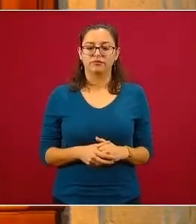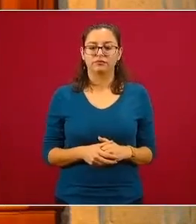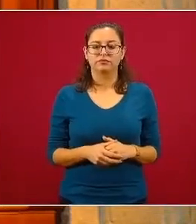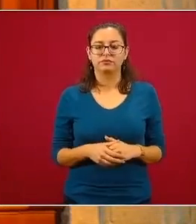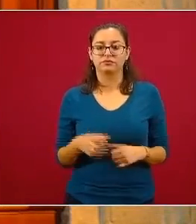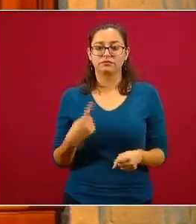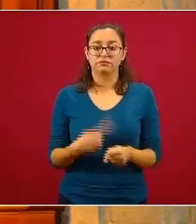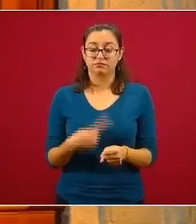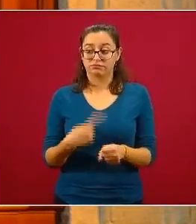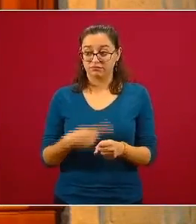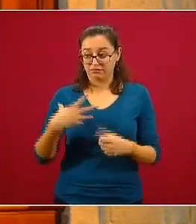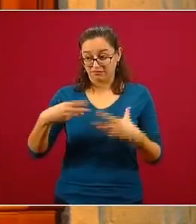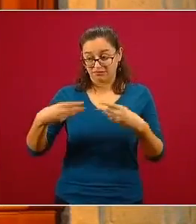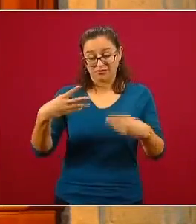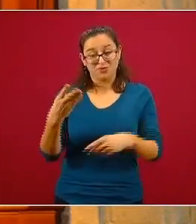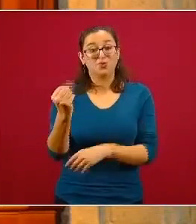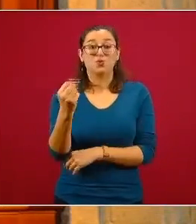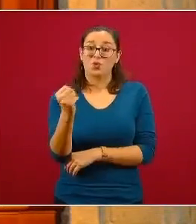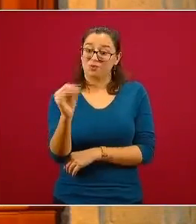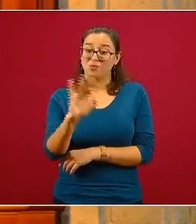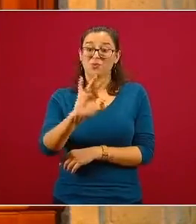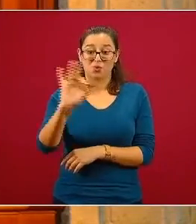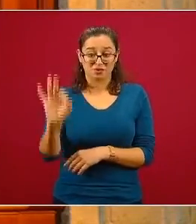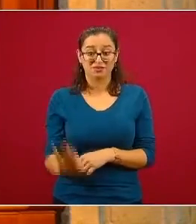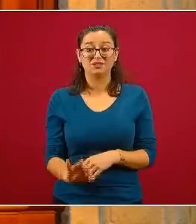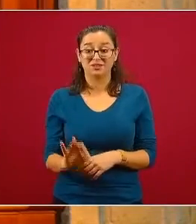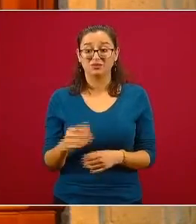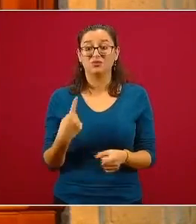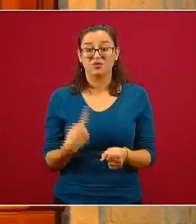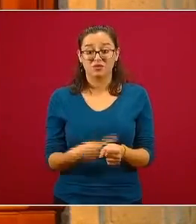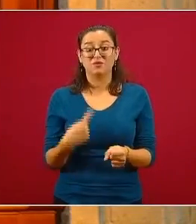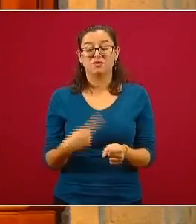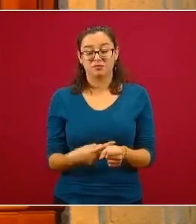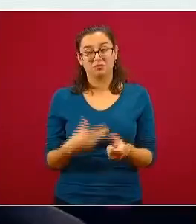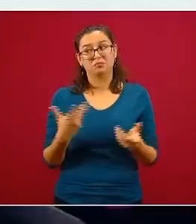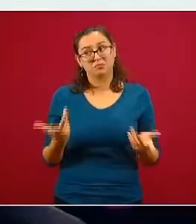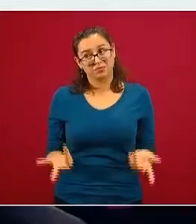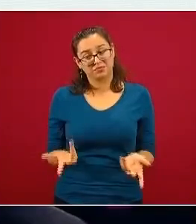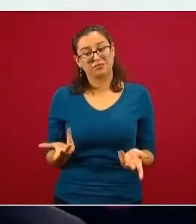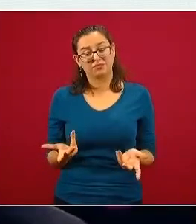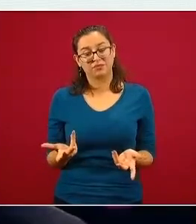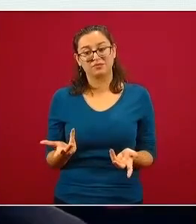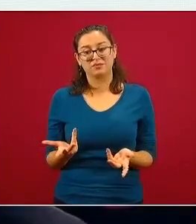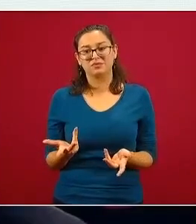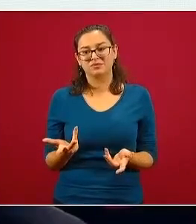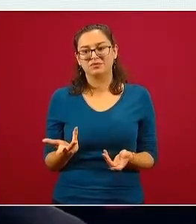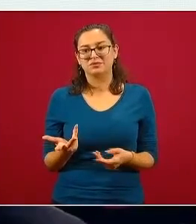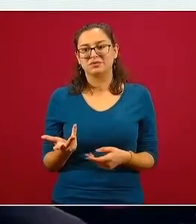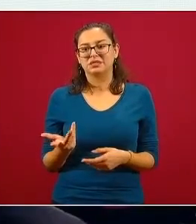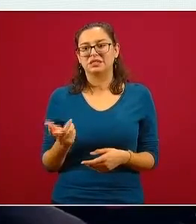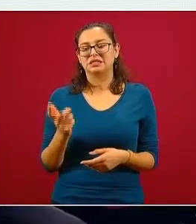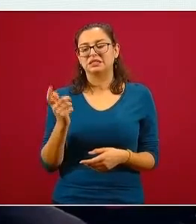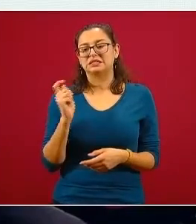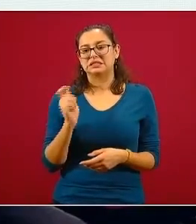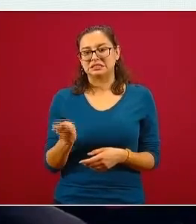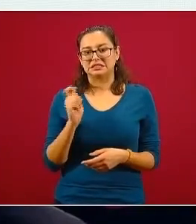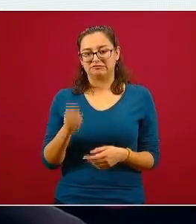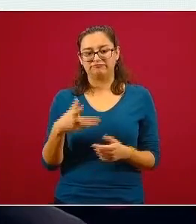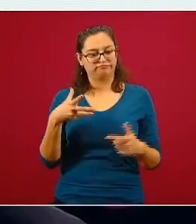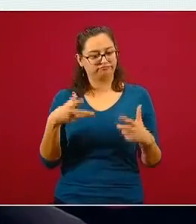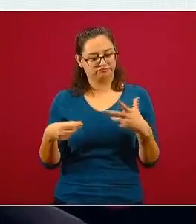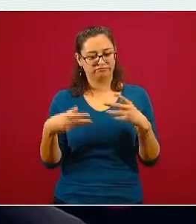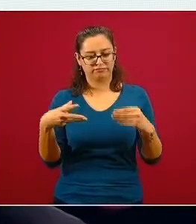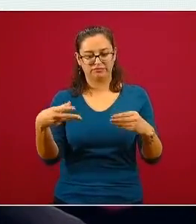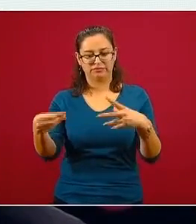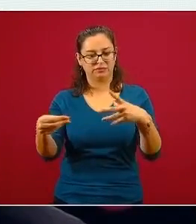los casos activos estimados, eso está en una media nacional, no está por debajo, lo que quiere decir que todavía tenemos transmisión en